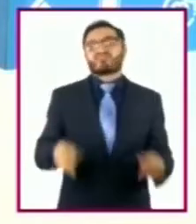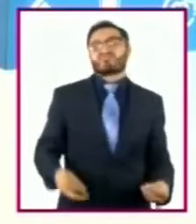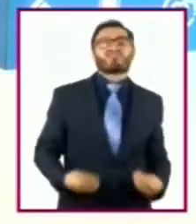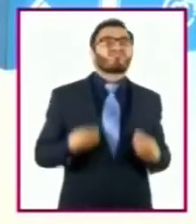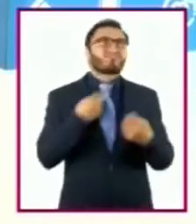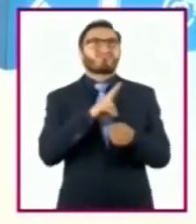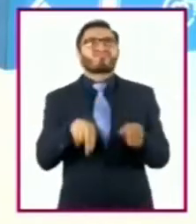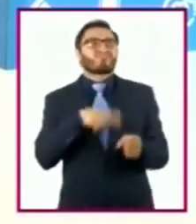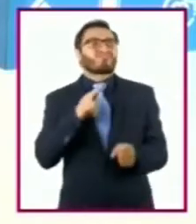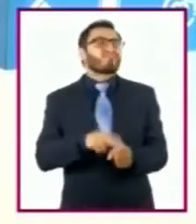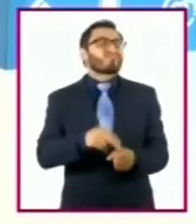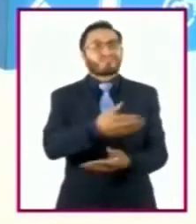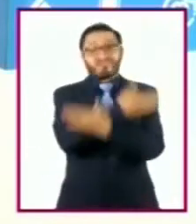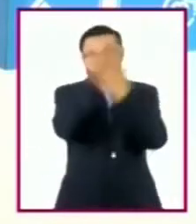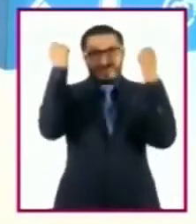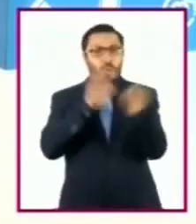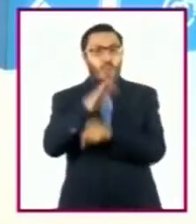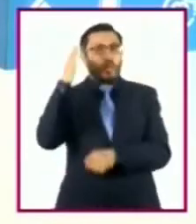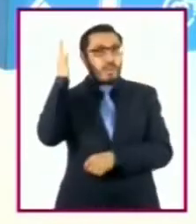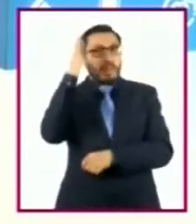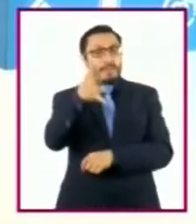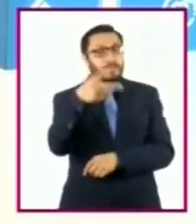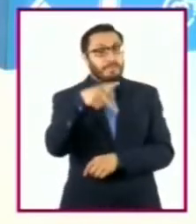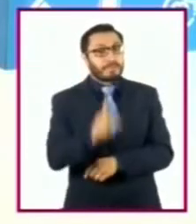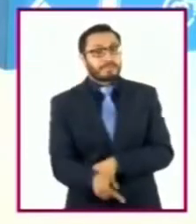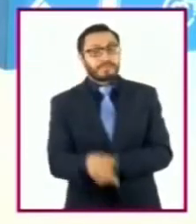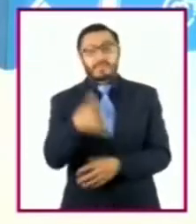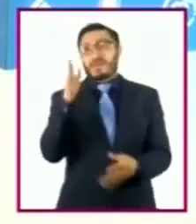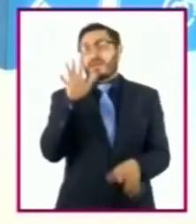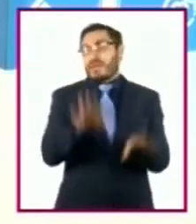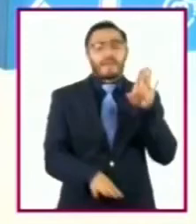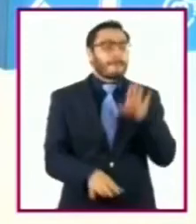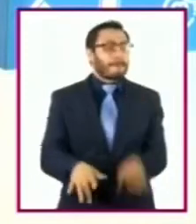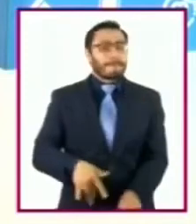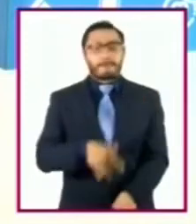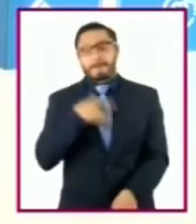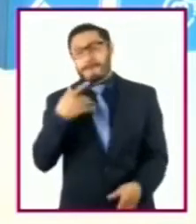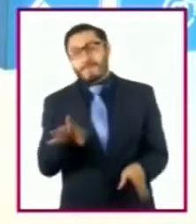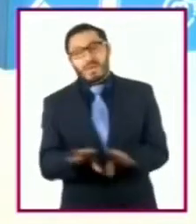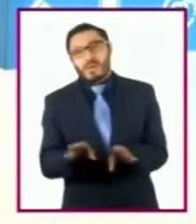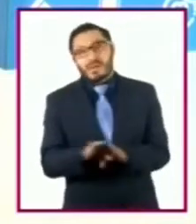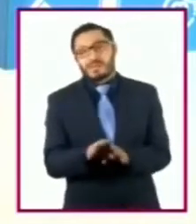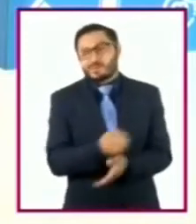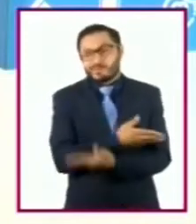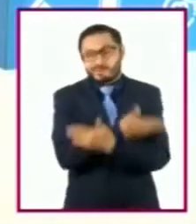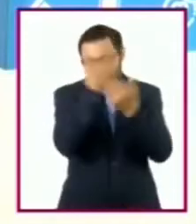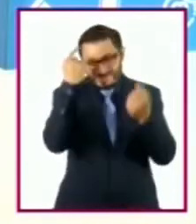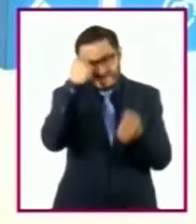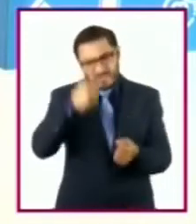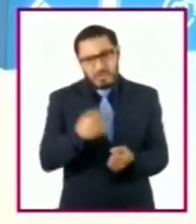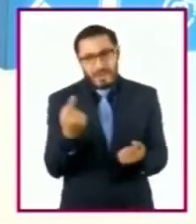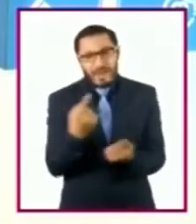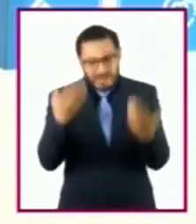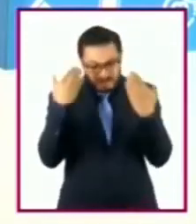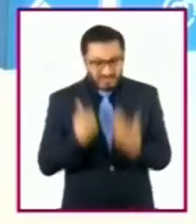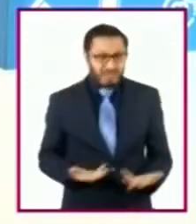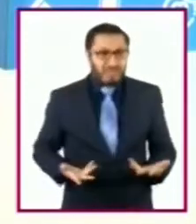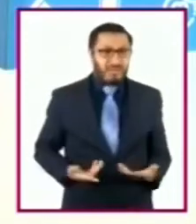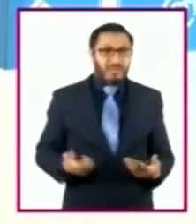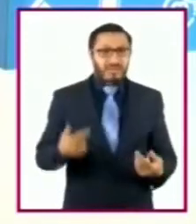Otras veces sentimos que no tenemos aspiraciones en la vida o que no somos buenos para algo, que estamos perdidos en el